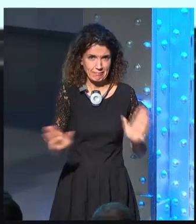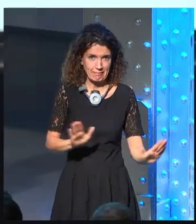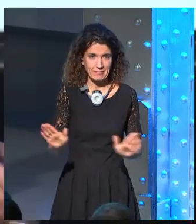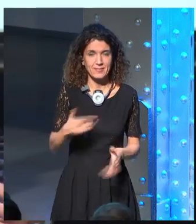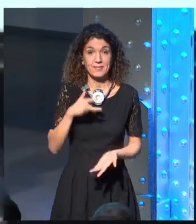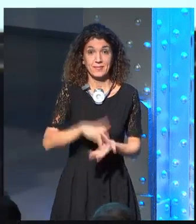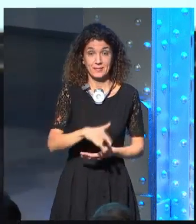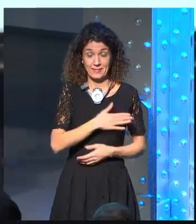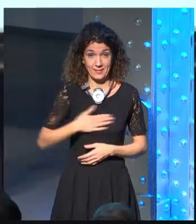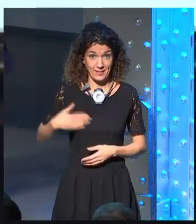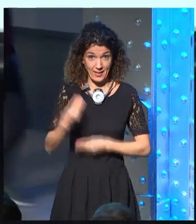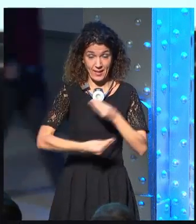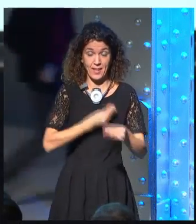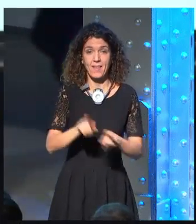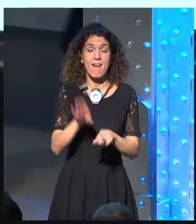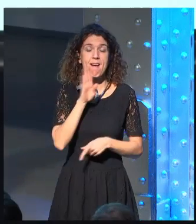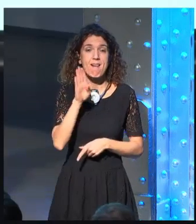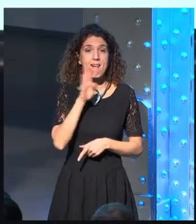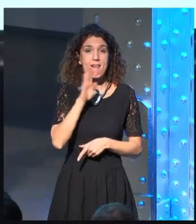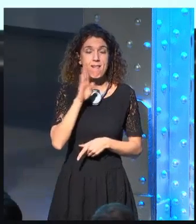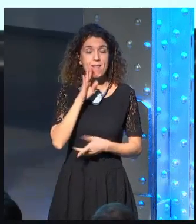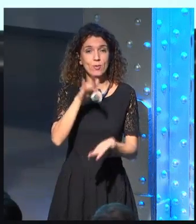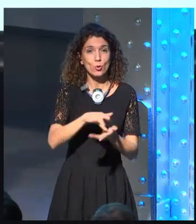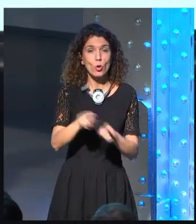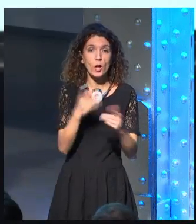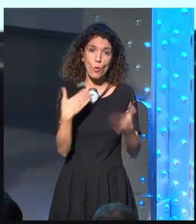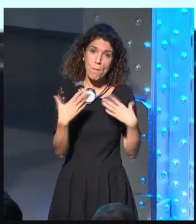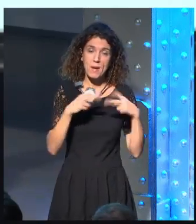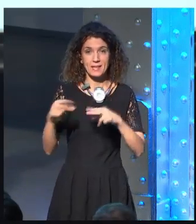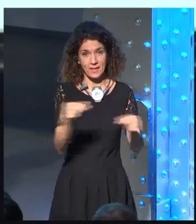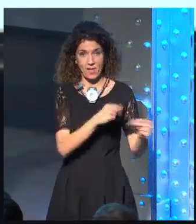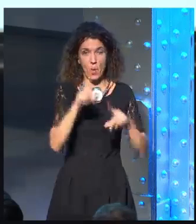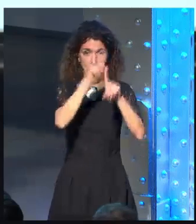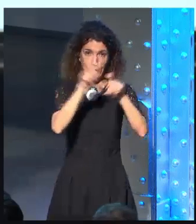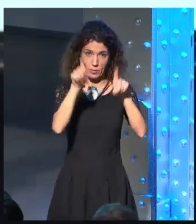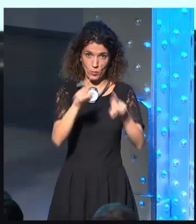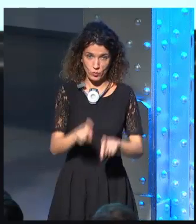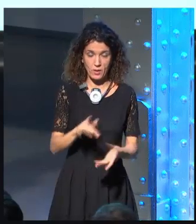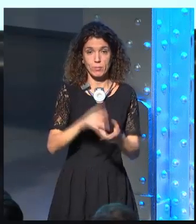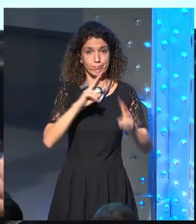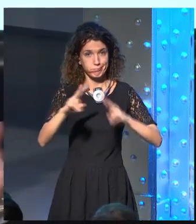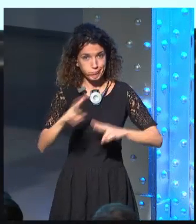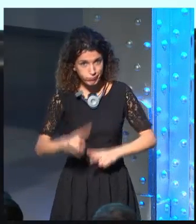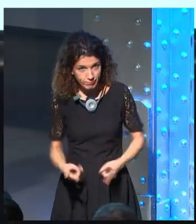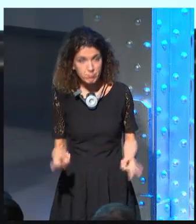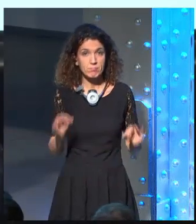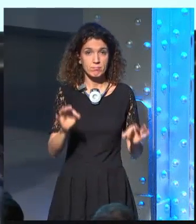Bueno, pues lo que vamos a hacer es, como acaban de decir, es establecer una conversación y hacer preguntas,